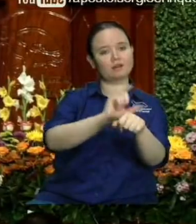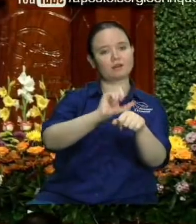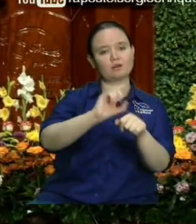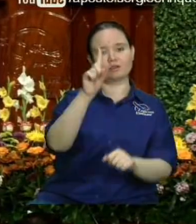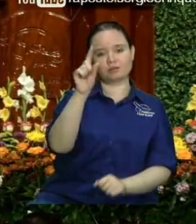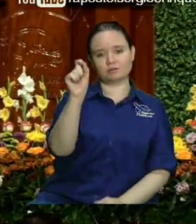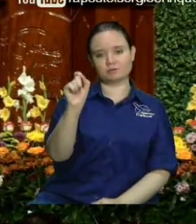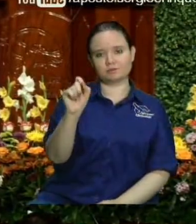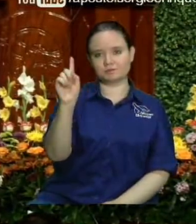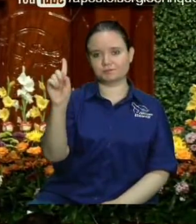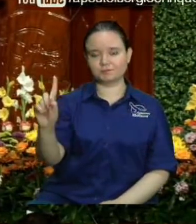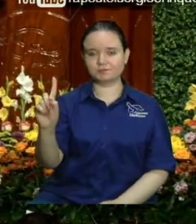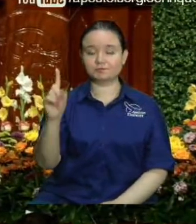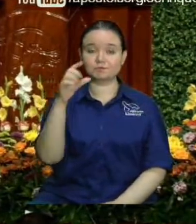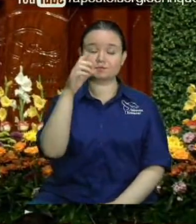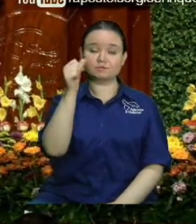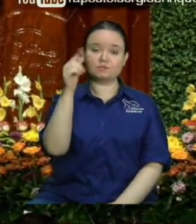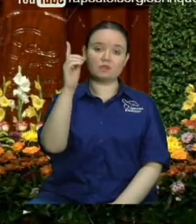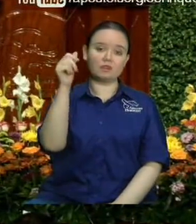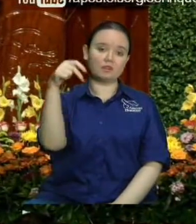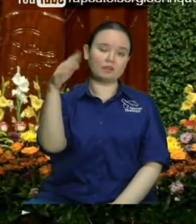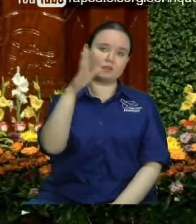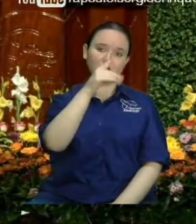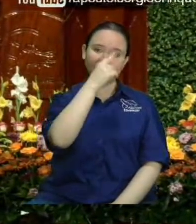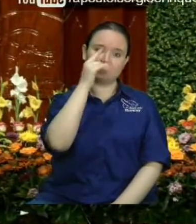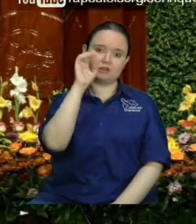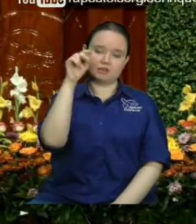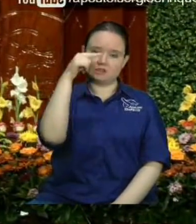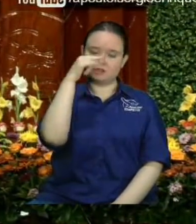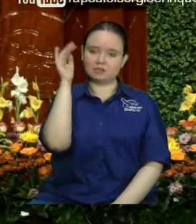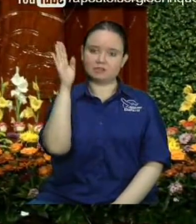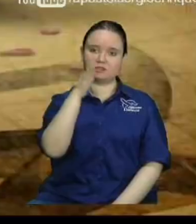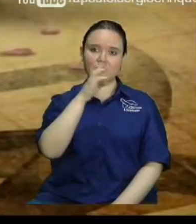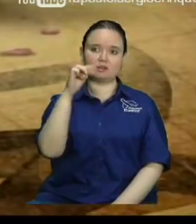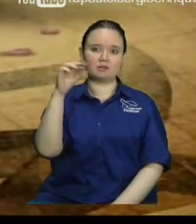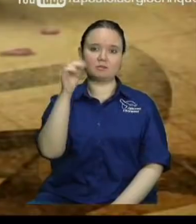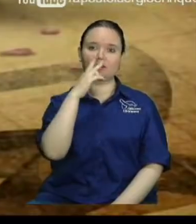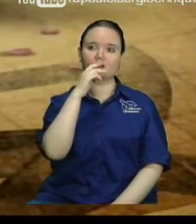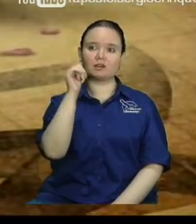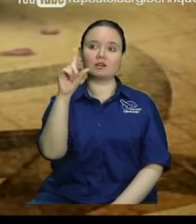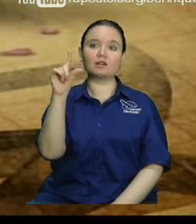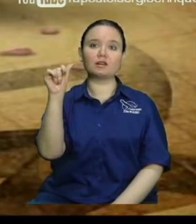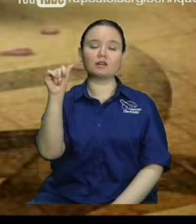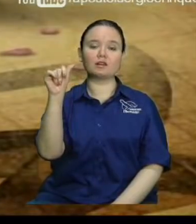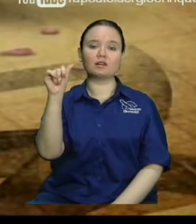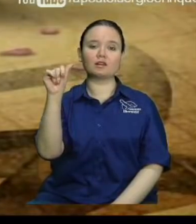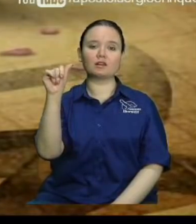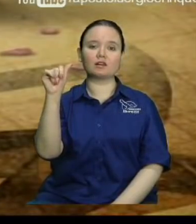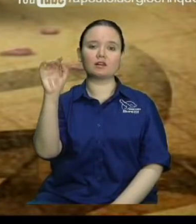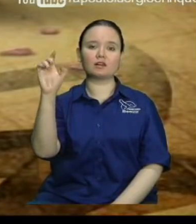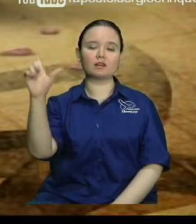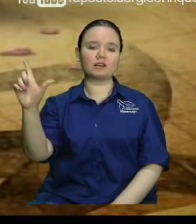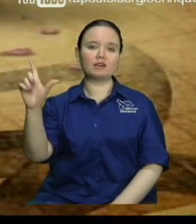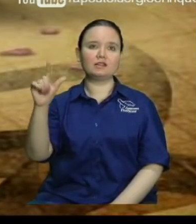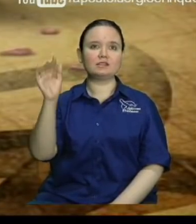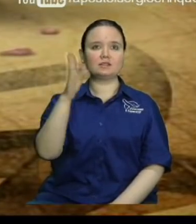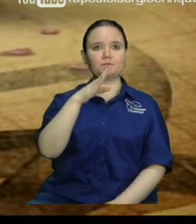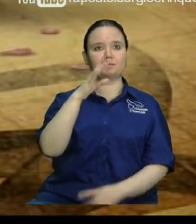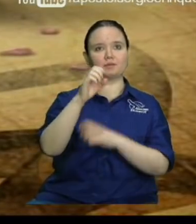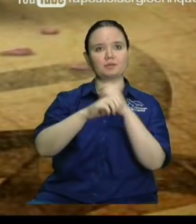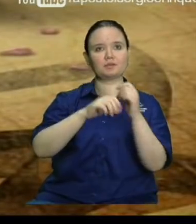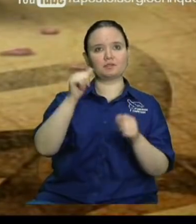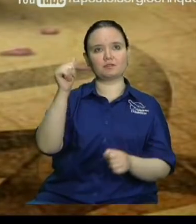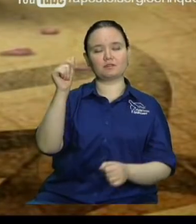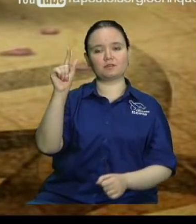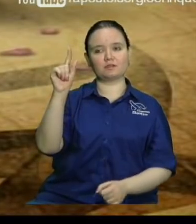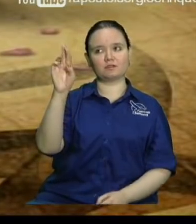1:1. Adán, Set, Enos, Cainán, Mahalaleel, de eso se dice poco. Fared, hasta que